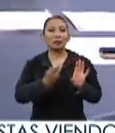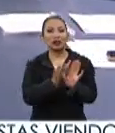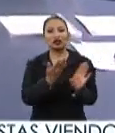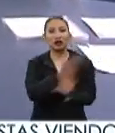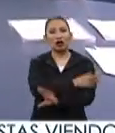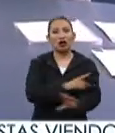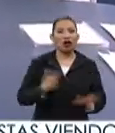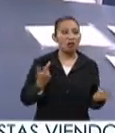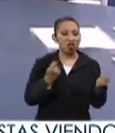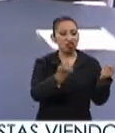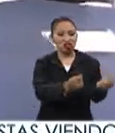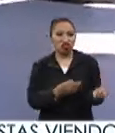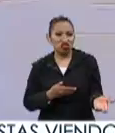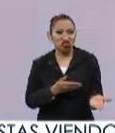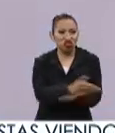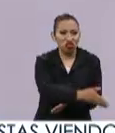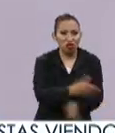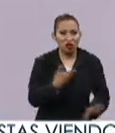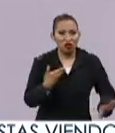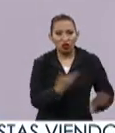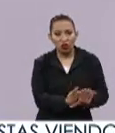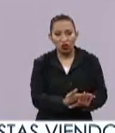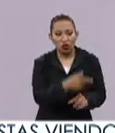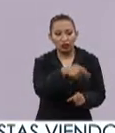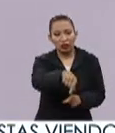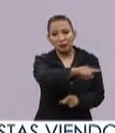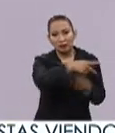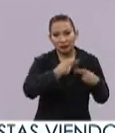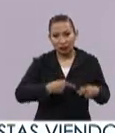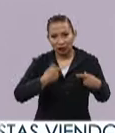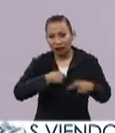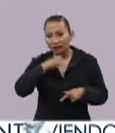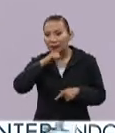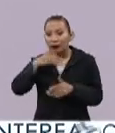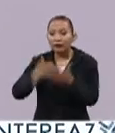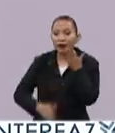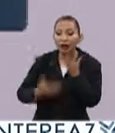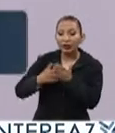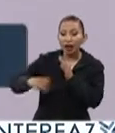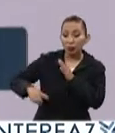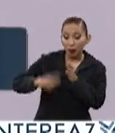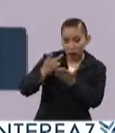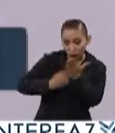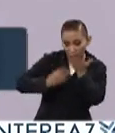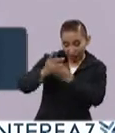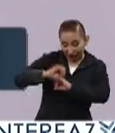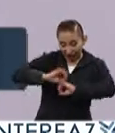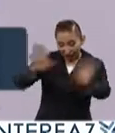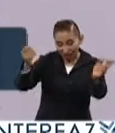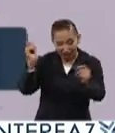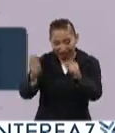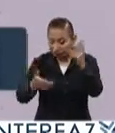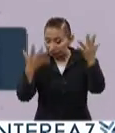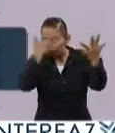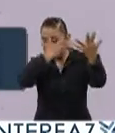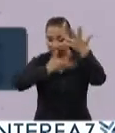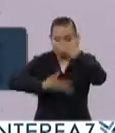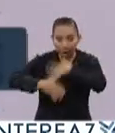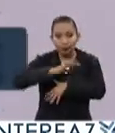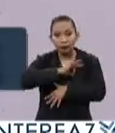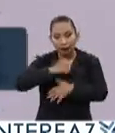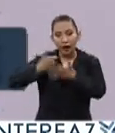a las violaciones que se han cometido en contra de personas, así como a la falta de políticas claras que